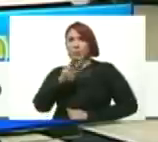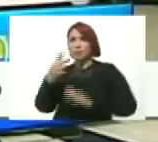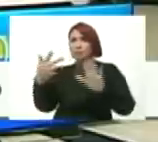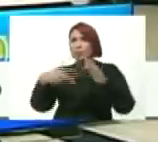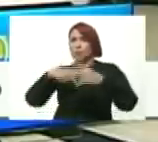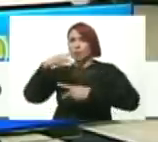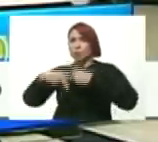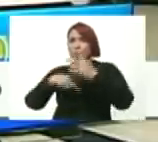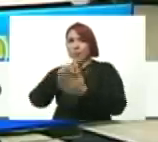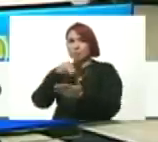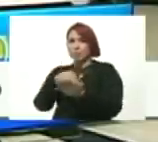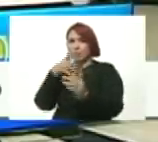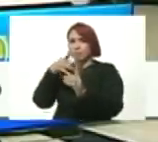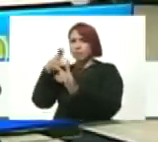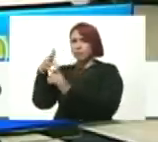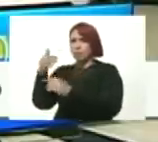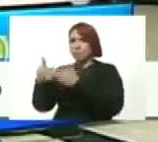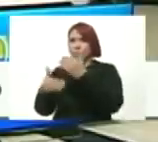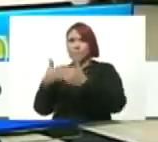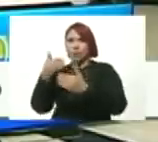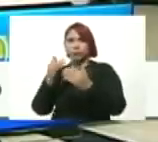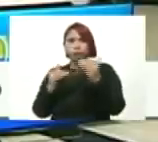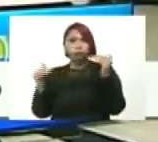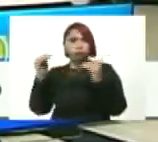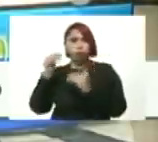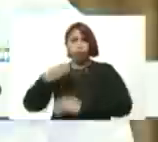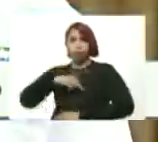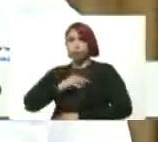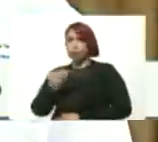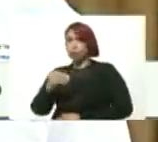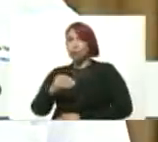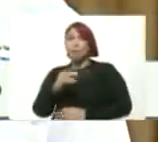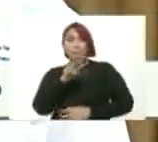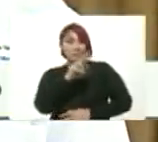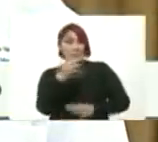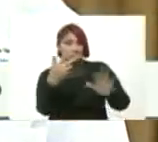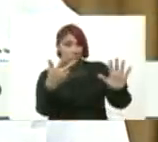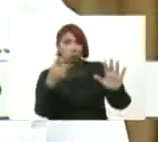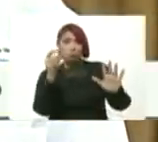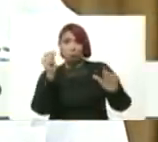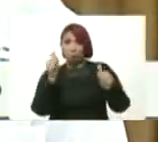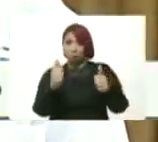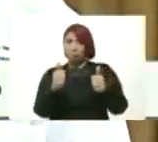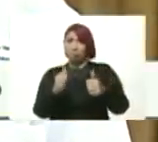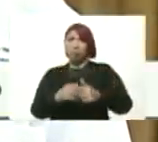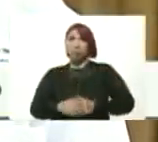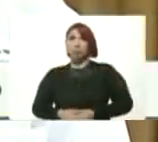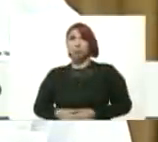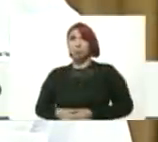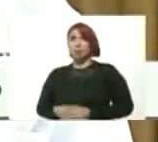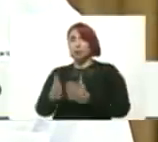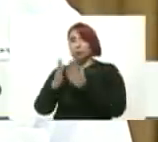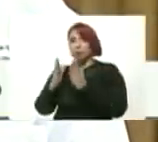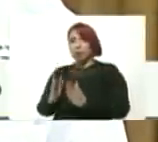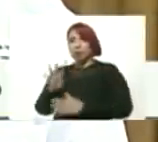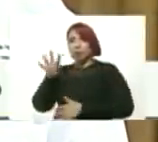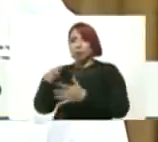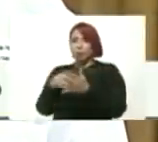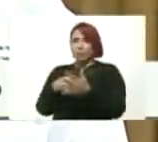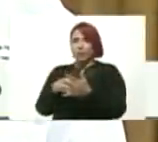programas nacionales de formación avanzado sea posgrado 28 28 estudiantes más de 4.000 estudiantes